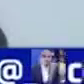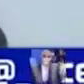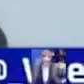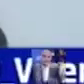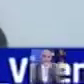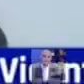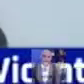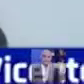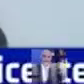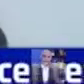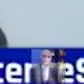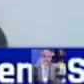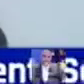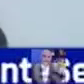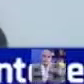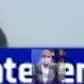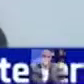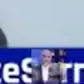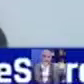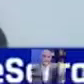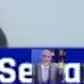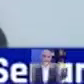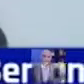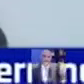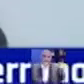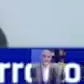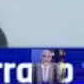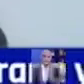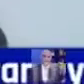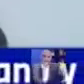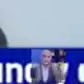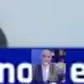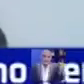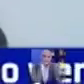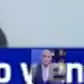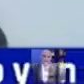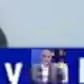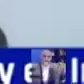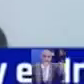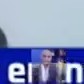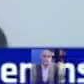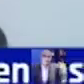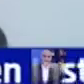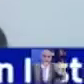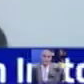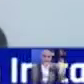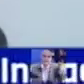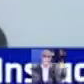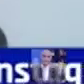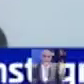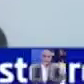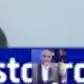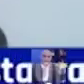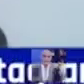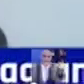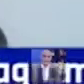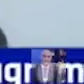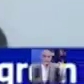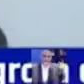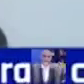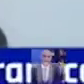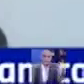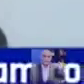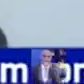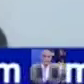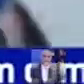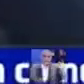¿Quién es Germán Martínez? ¿Quién es Max Kaiser? Este Max Kaiser lo comentamos aquí ya también no hace mucho, pues